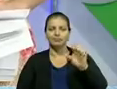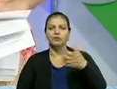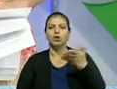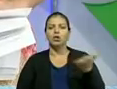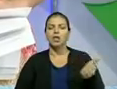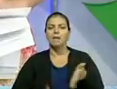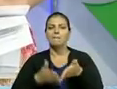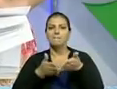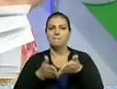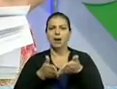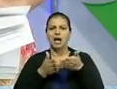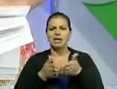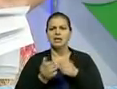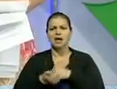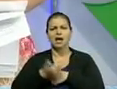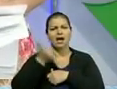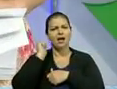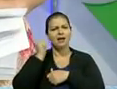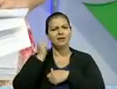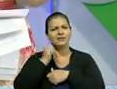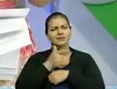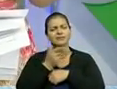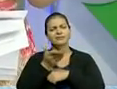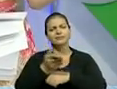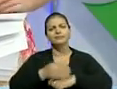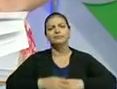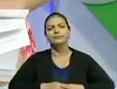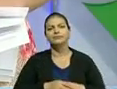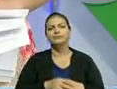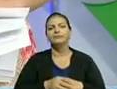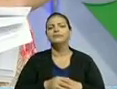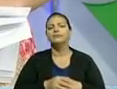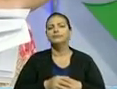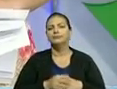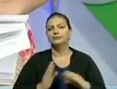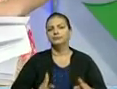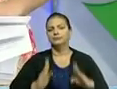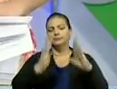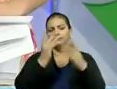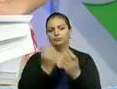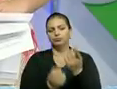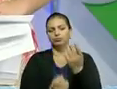incendio. Y él nos va a dar detalles de cómo está la situación a esta hora de la mañana. Muy buenos días, ¿qué tal?